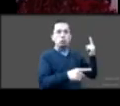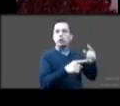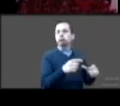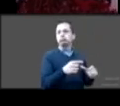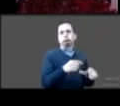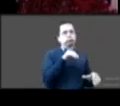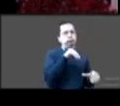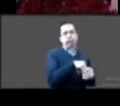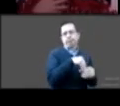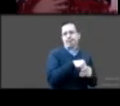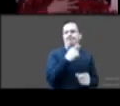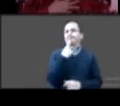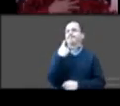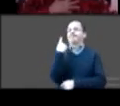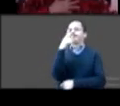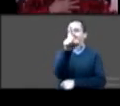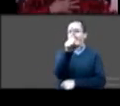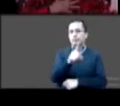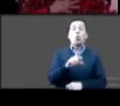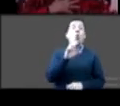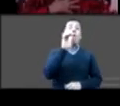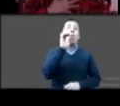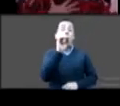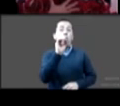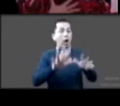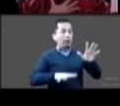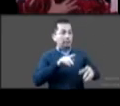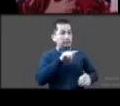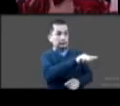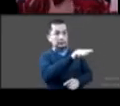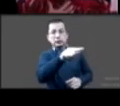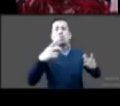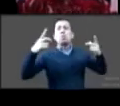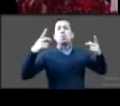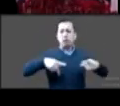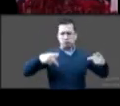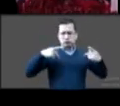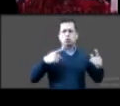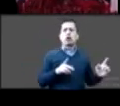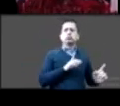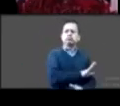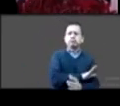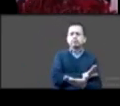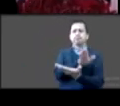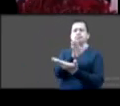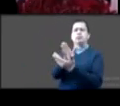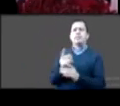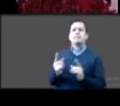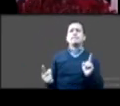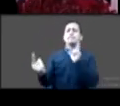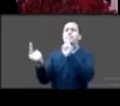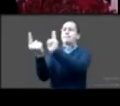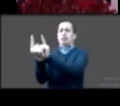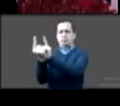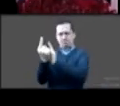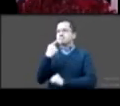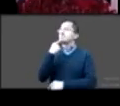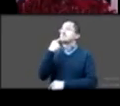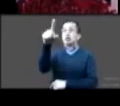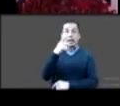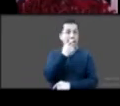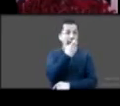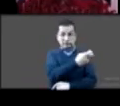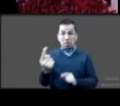14. Denuncias de personas, o sea, presencialmente es la mayoría de las denuncias,